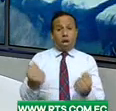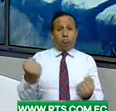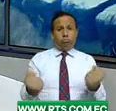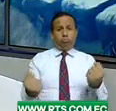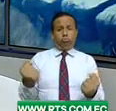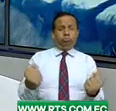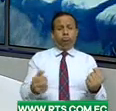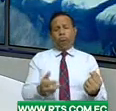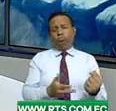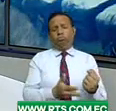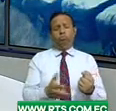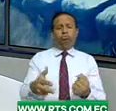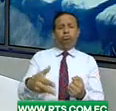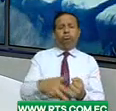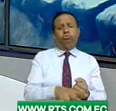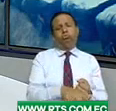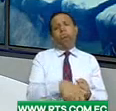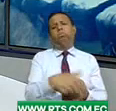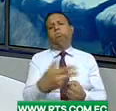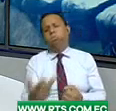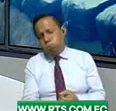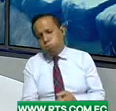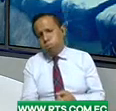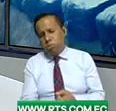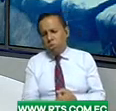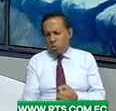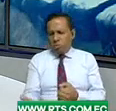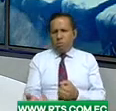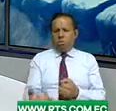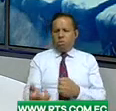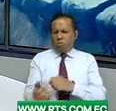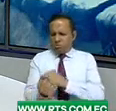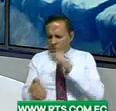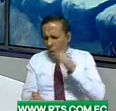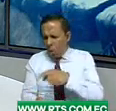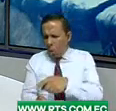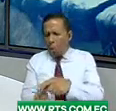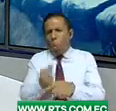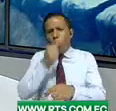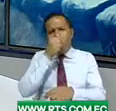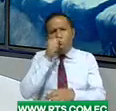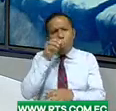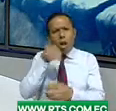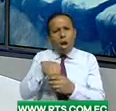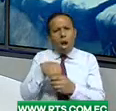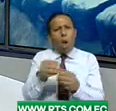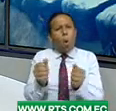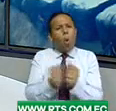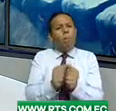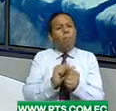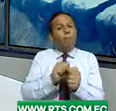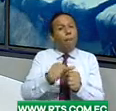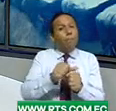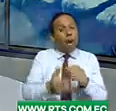cocaína. Los bultos con el alucinógeno estaban mezclados en sacos de papa china.